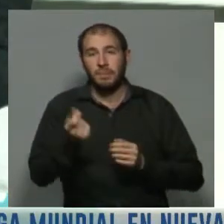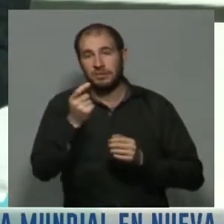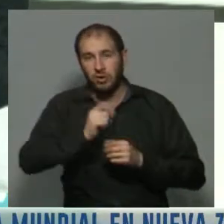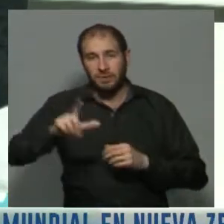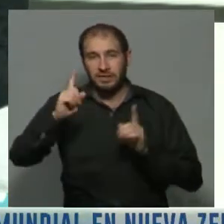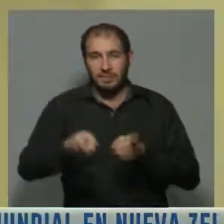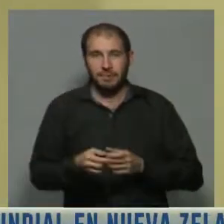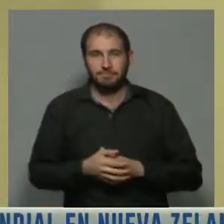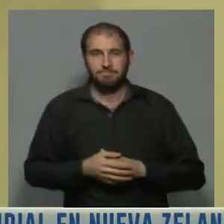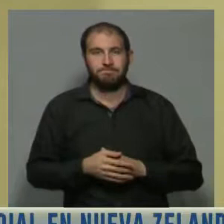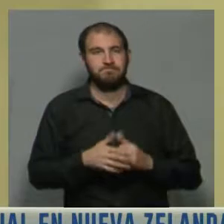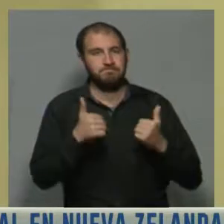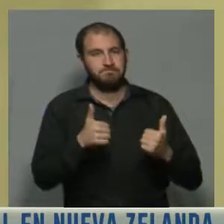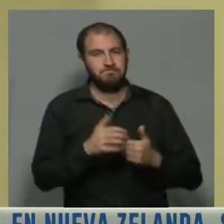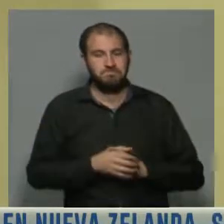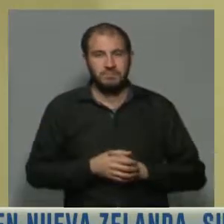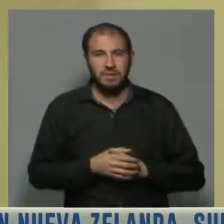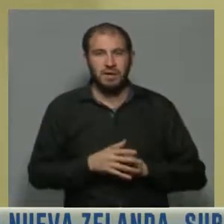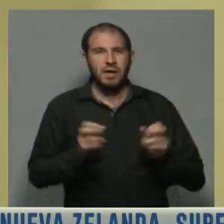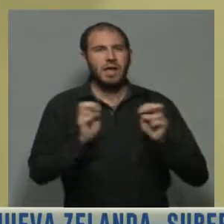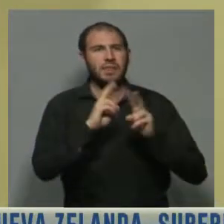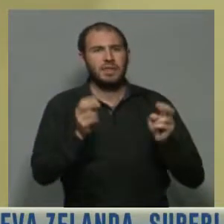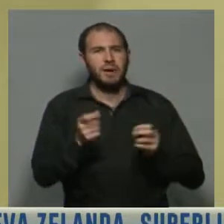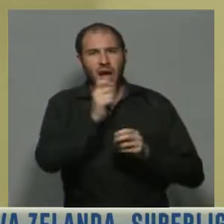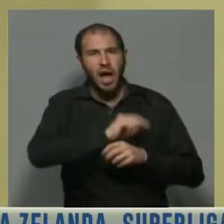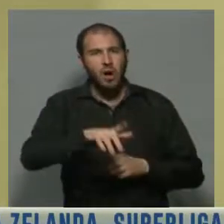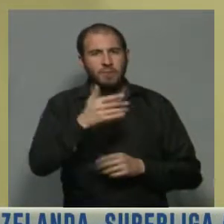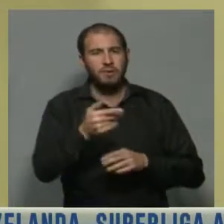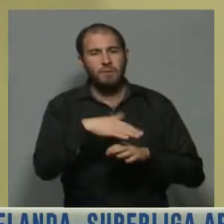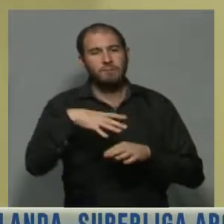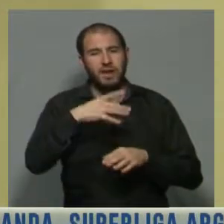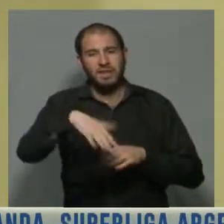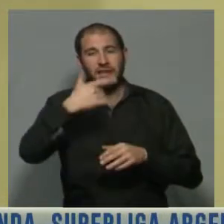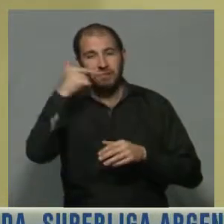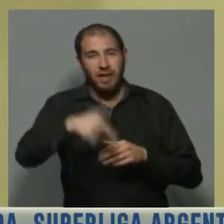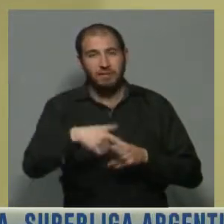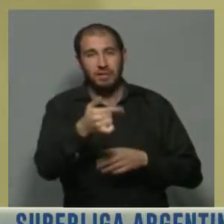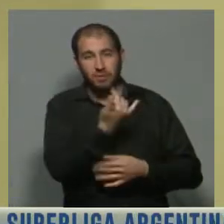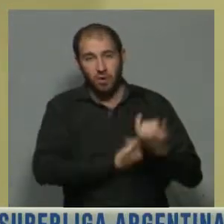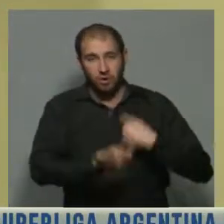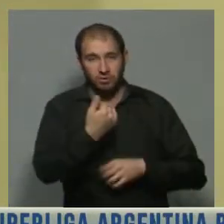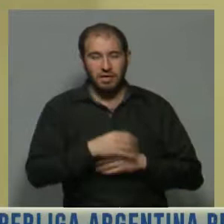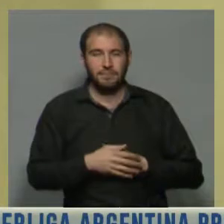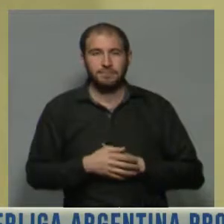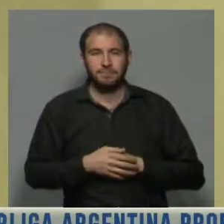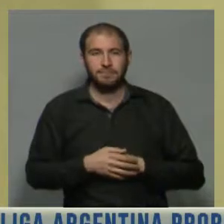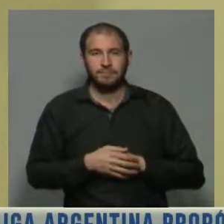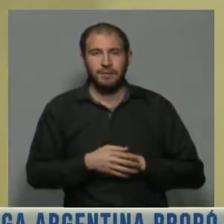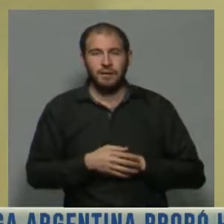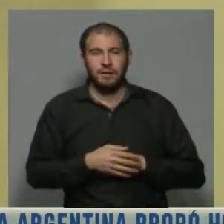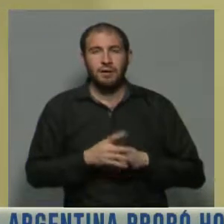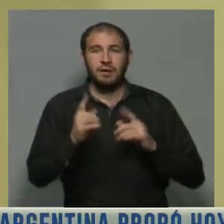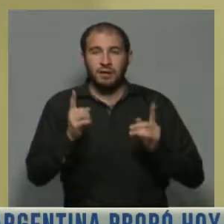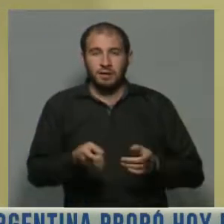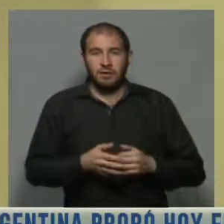inflación. Claro. Bien, relacionado con estos aumentos que se vienen, como el de la nafta y los que vos nos estabas mencionando,